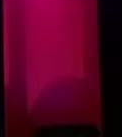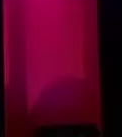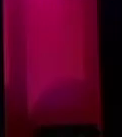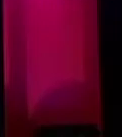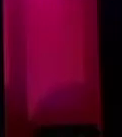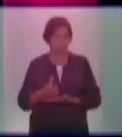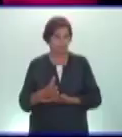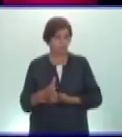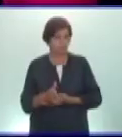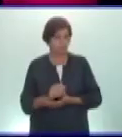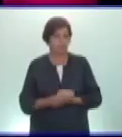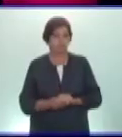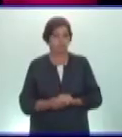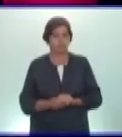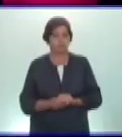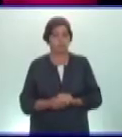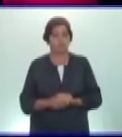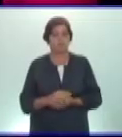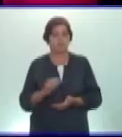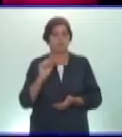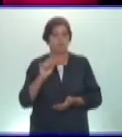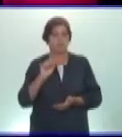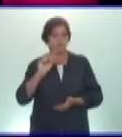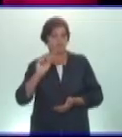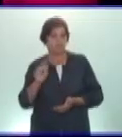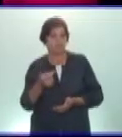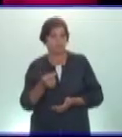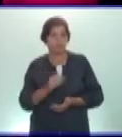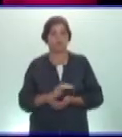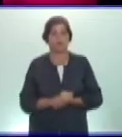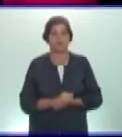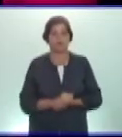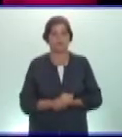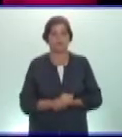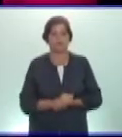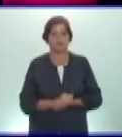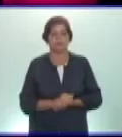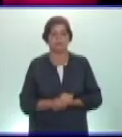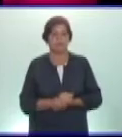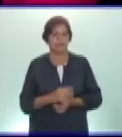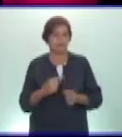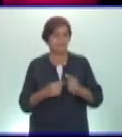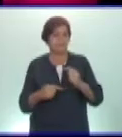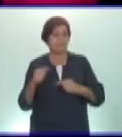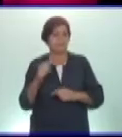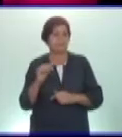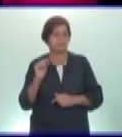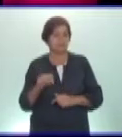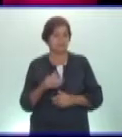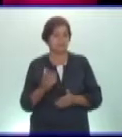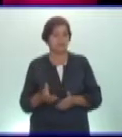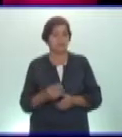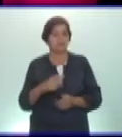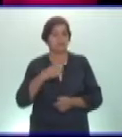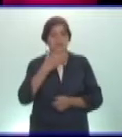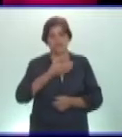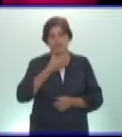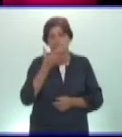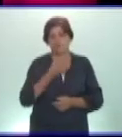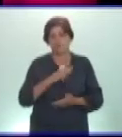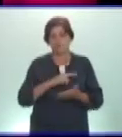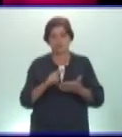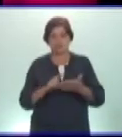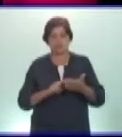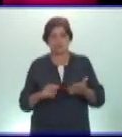Continuamos, el punto y coma es el que nosotros, o sea, el protagonista, los protagonistas del cuento que leímos, vamos a ver